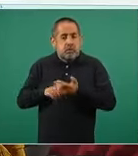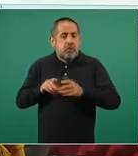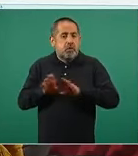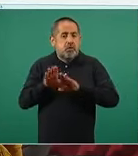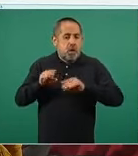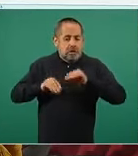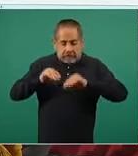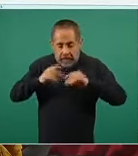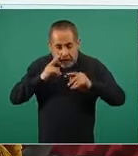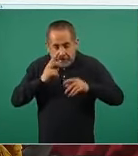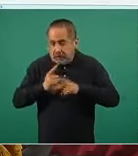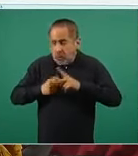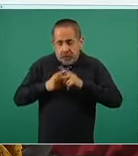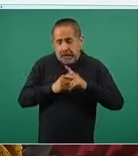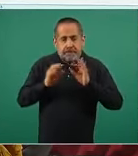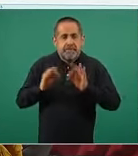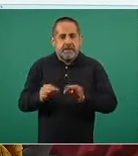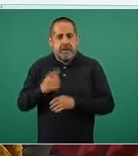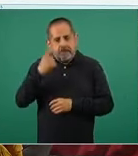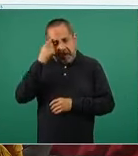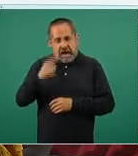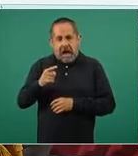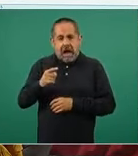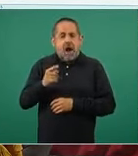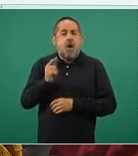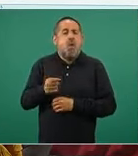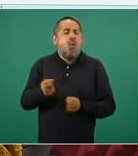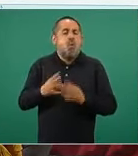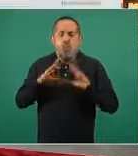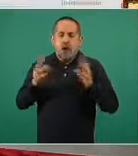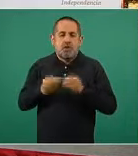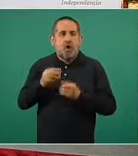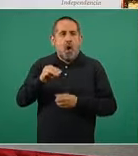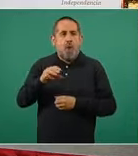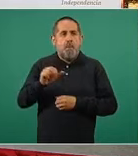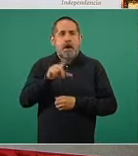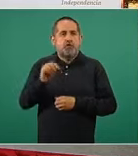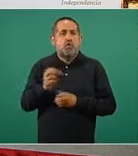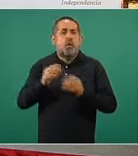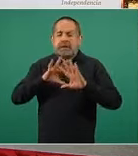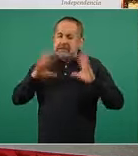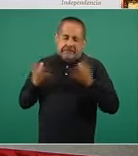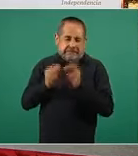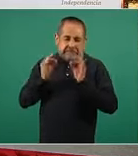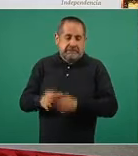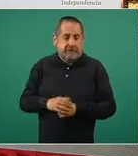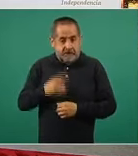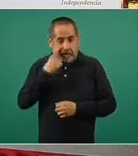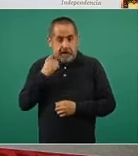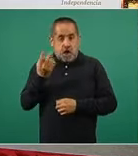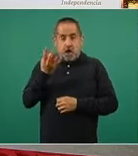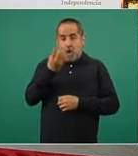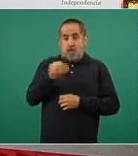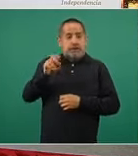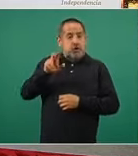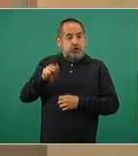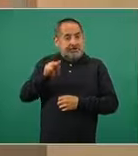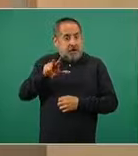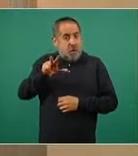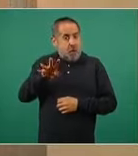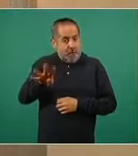nuestros sistemas para generar cifras finales a finales de marzo. Y de estos 984